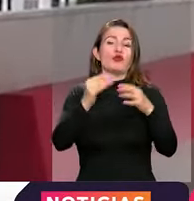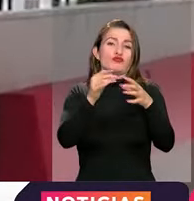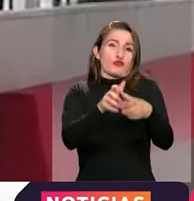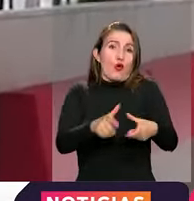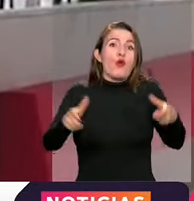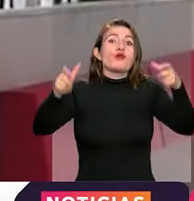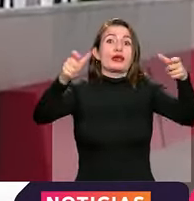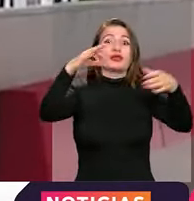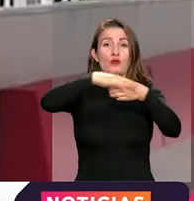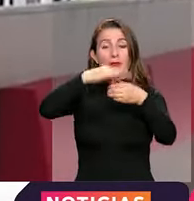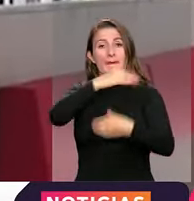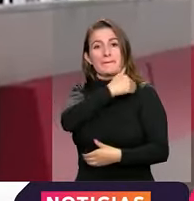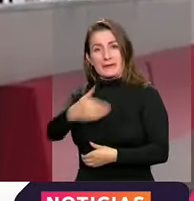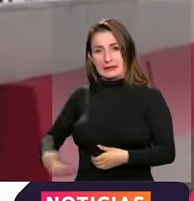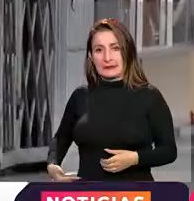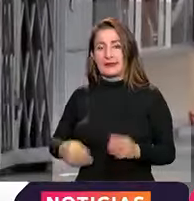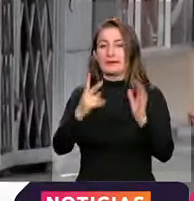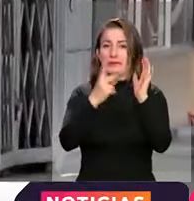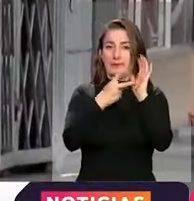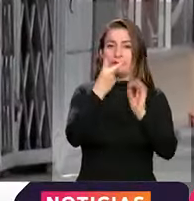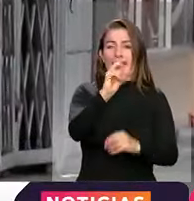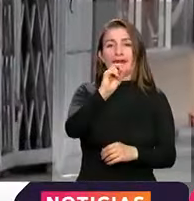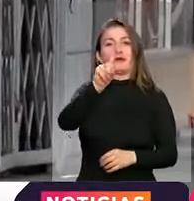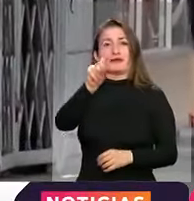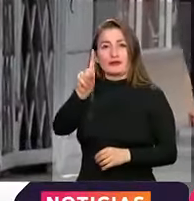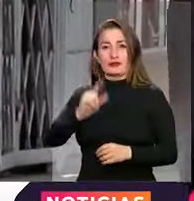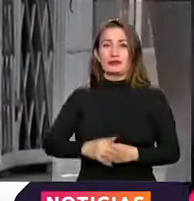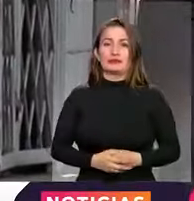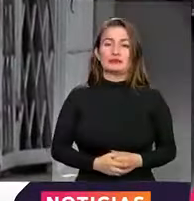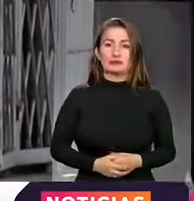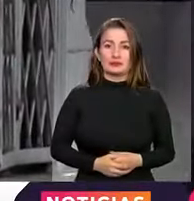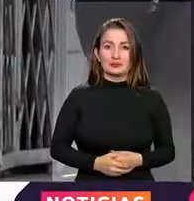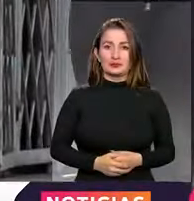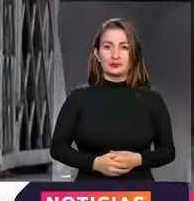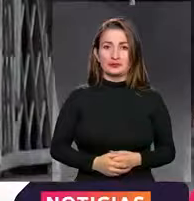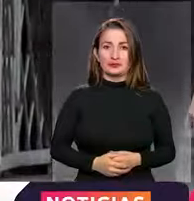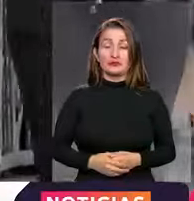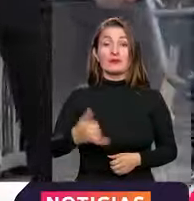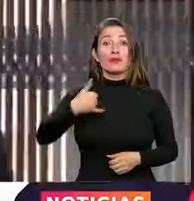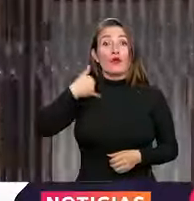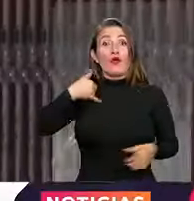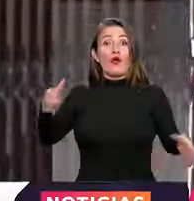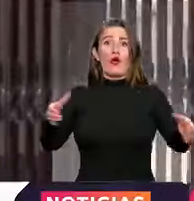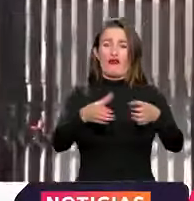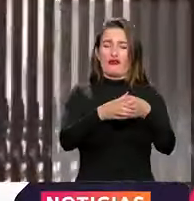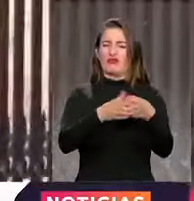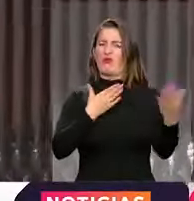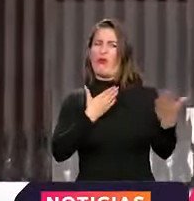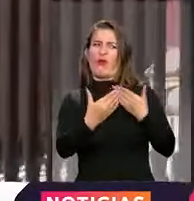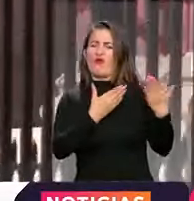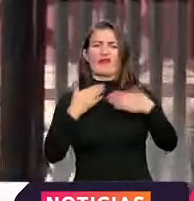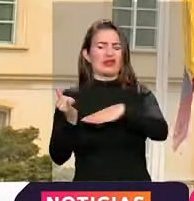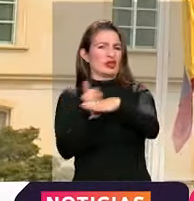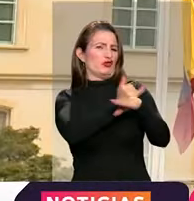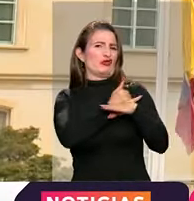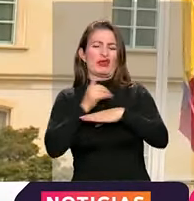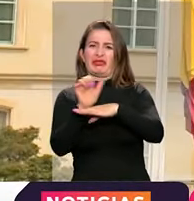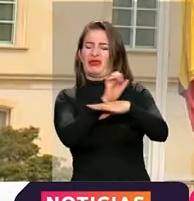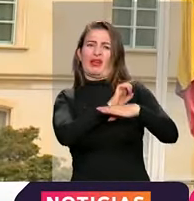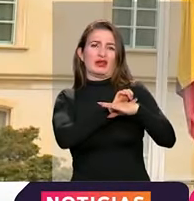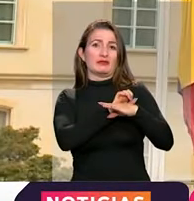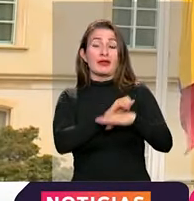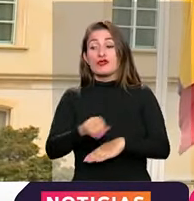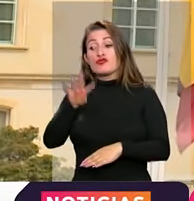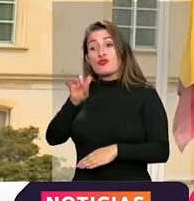y presidencia del 2022. Asimismo, el estudio muestra que los jóvenes perdieron la confianza en las instituciones. Solo